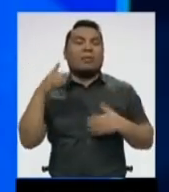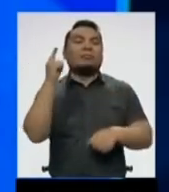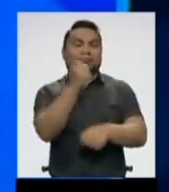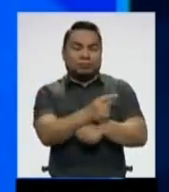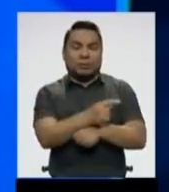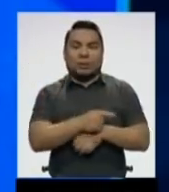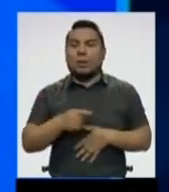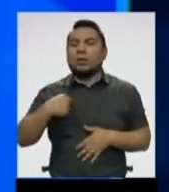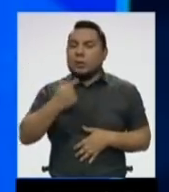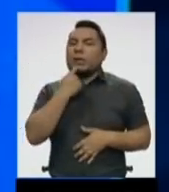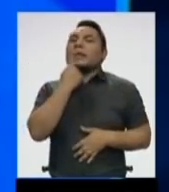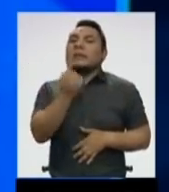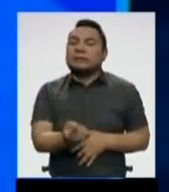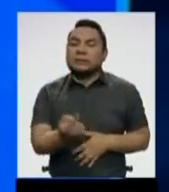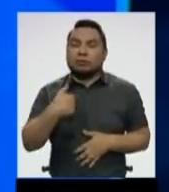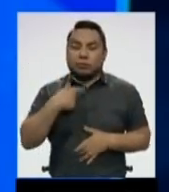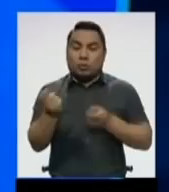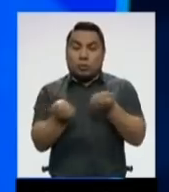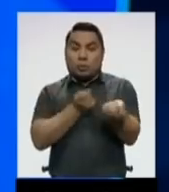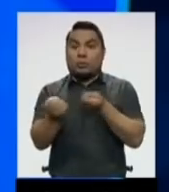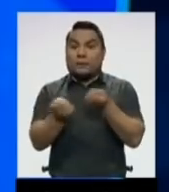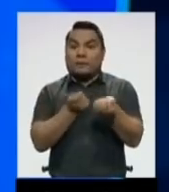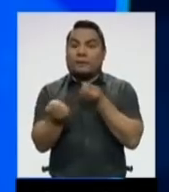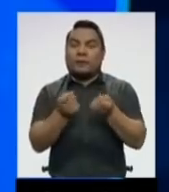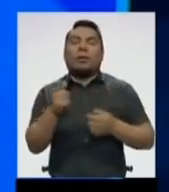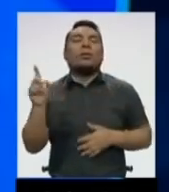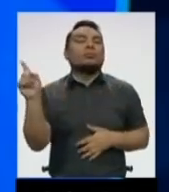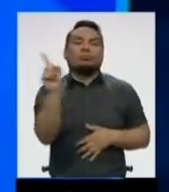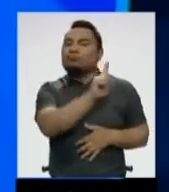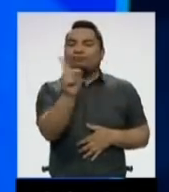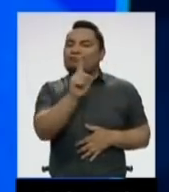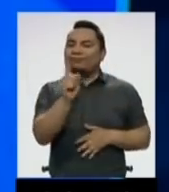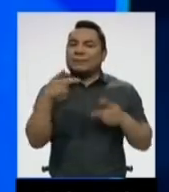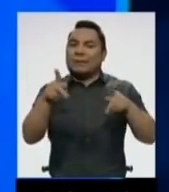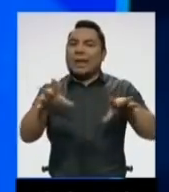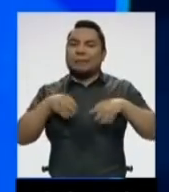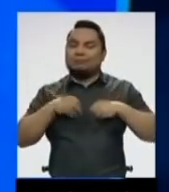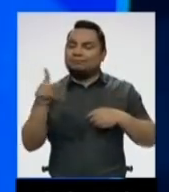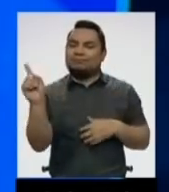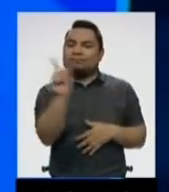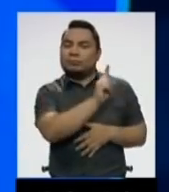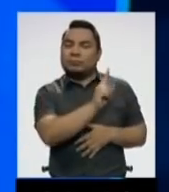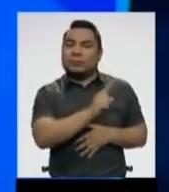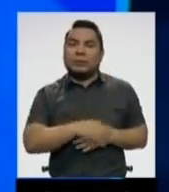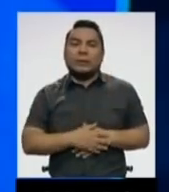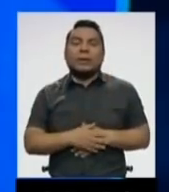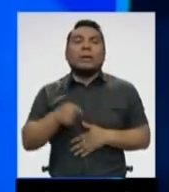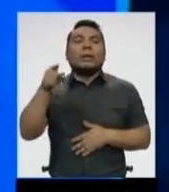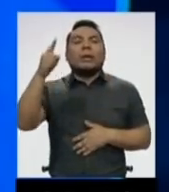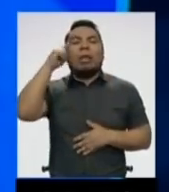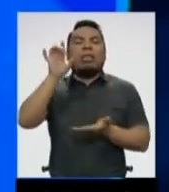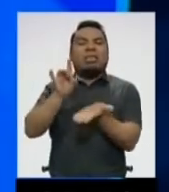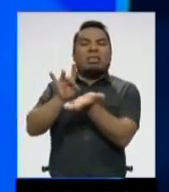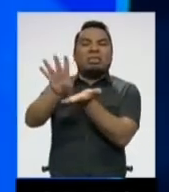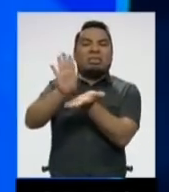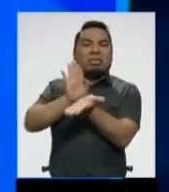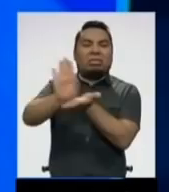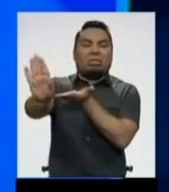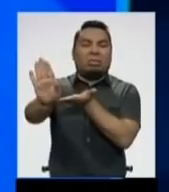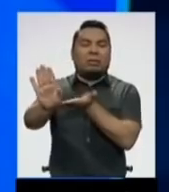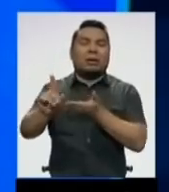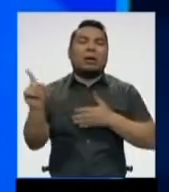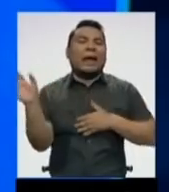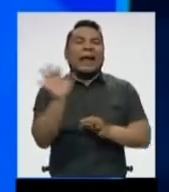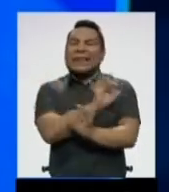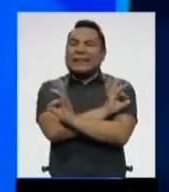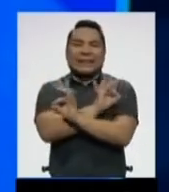que durante mi gobierno no permitiré que se discrimine por